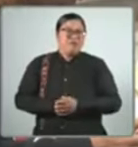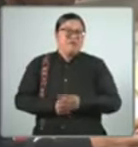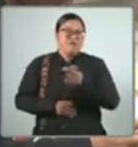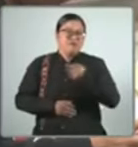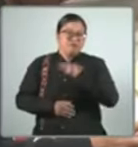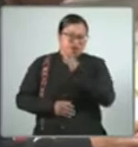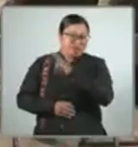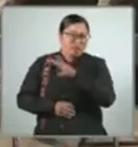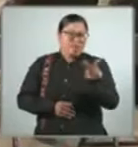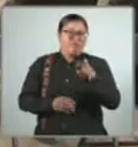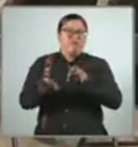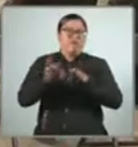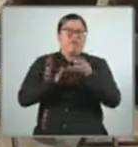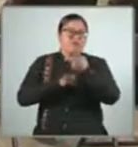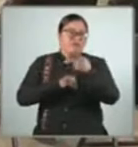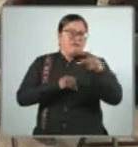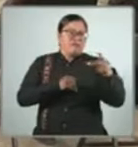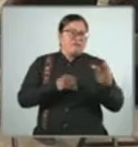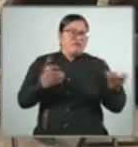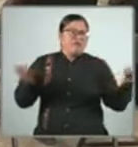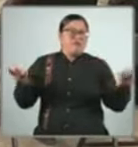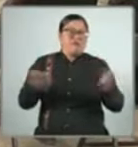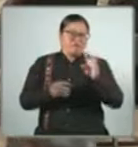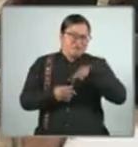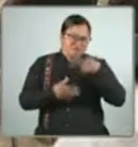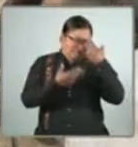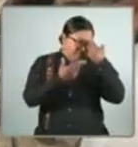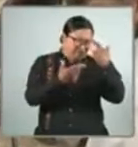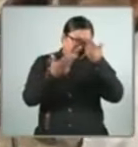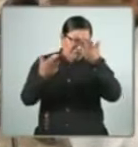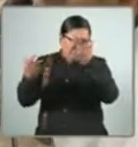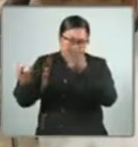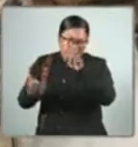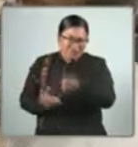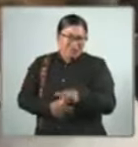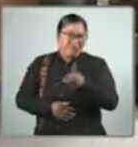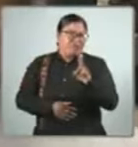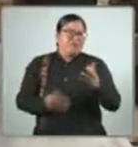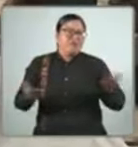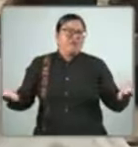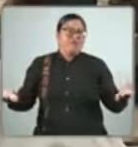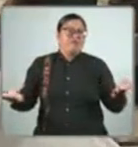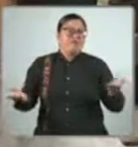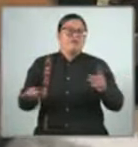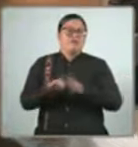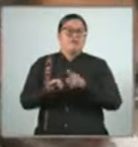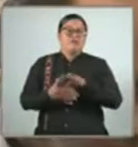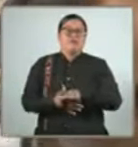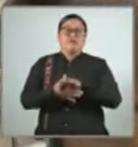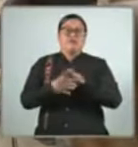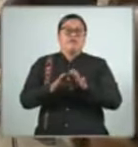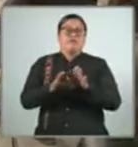esto del trabajo que están realizando, caray, mis respetos, ¿no? Pero ¿hasta dónde hay una realidad? Sobre